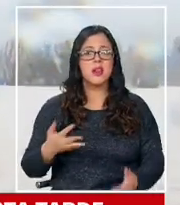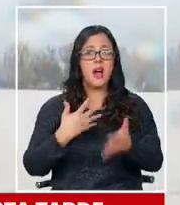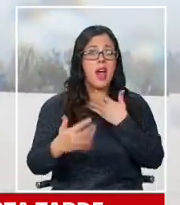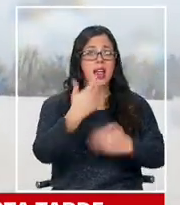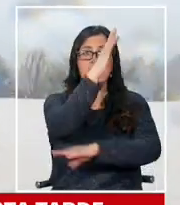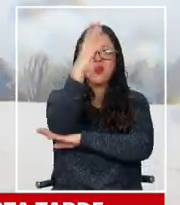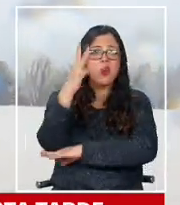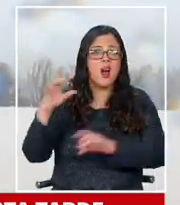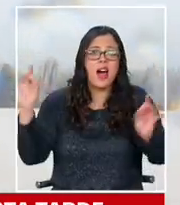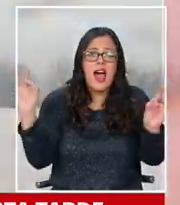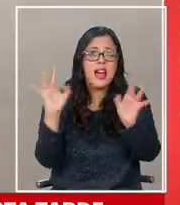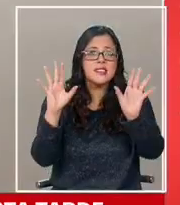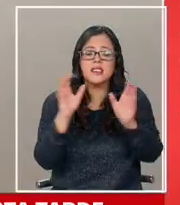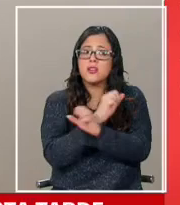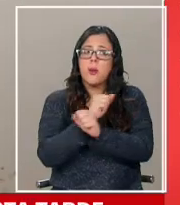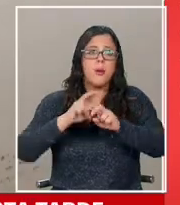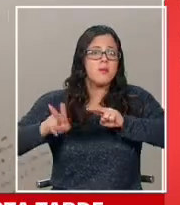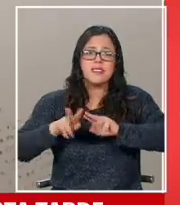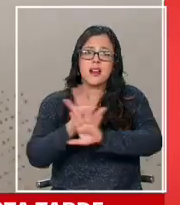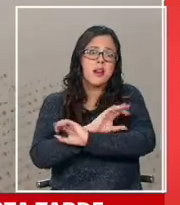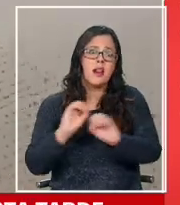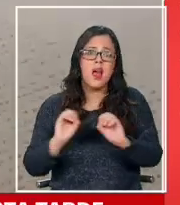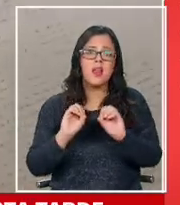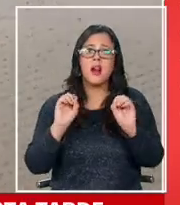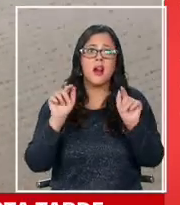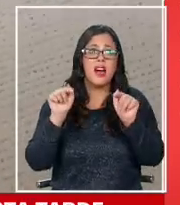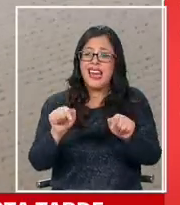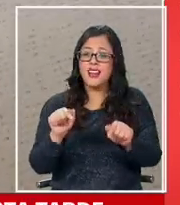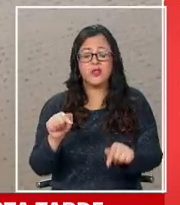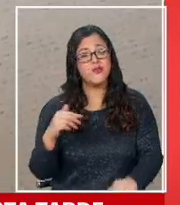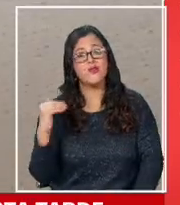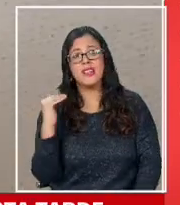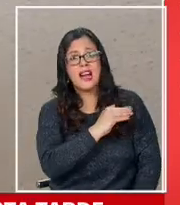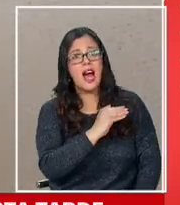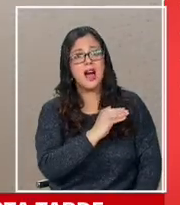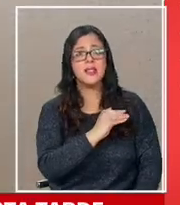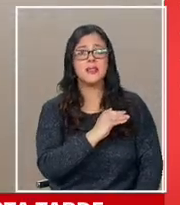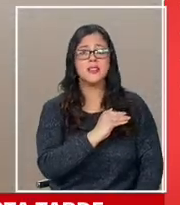naturaleza y no podemos hacer nada contra ella. Esto fue todo muy, muy rápido.